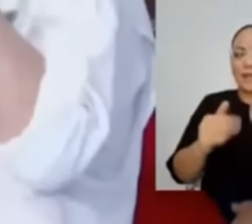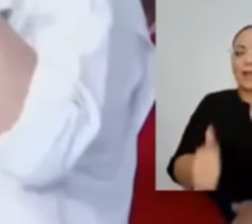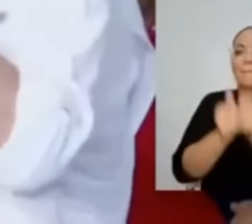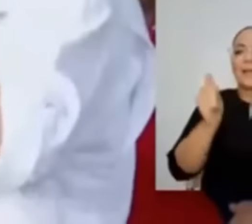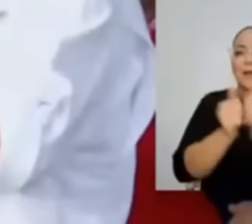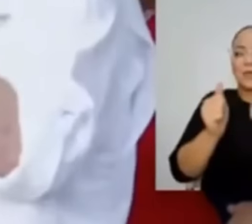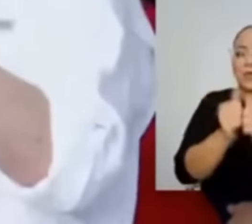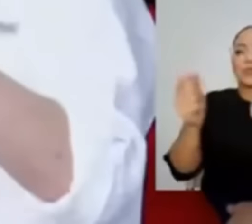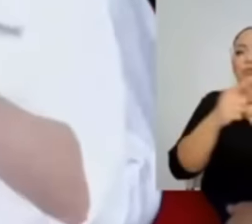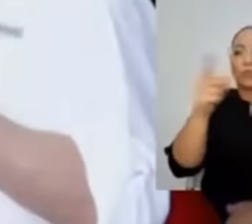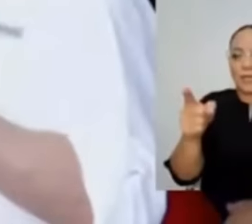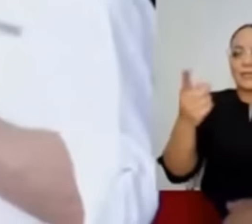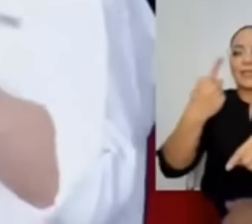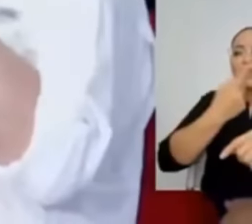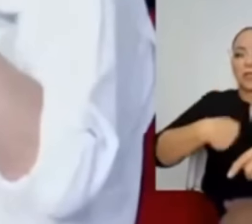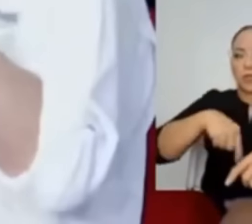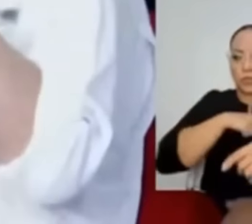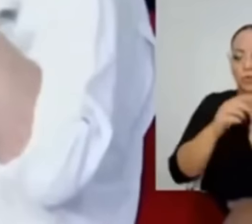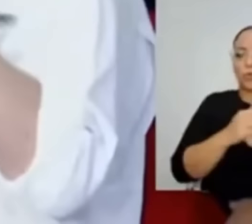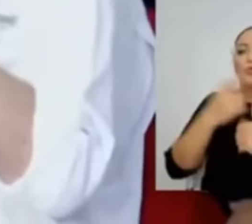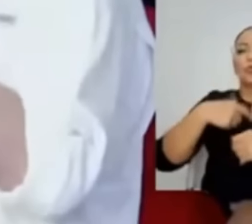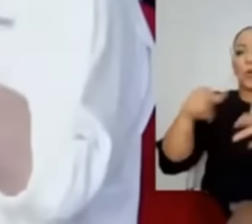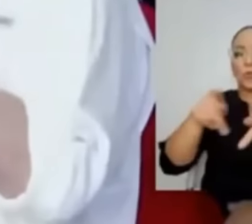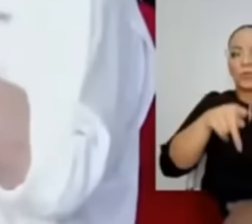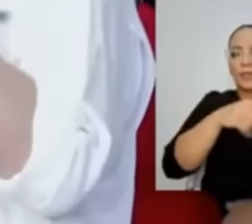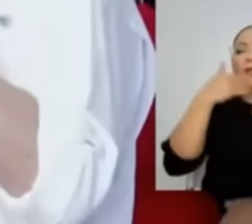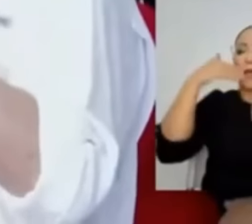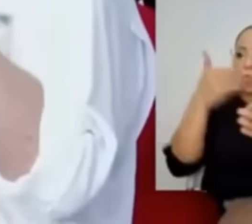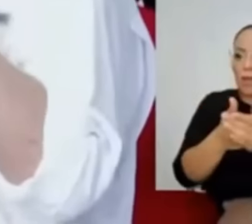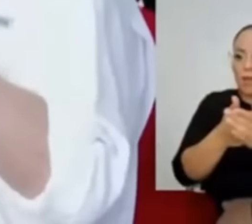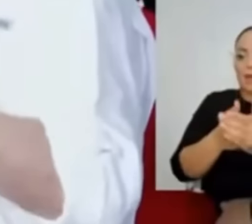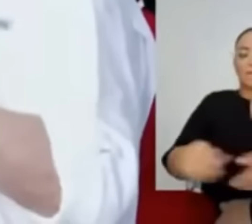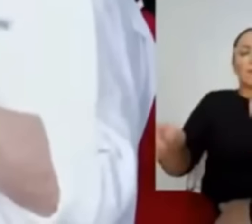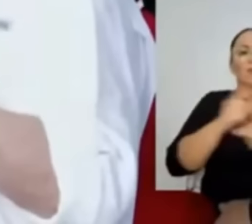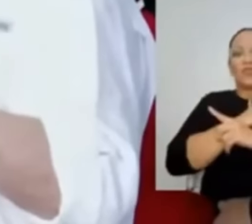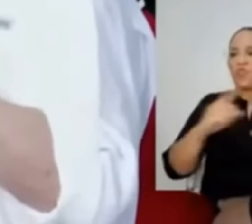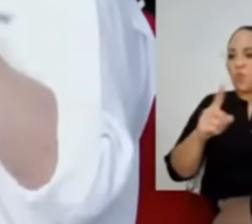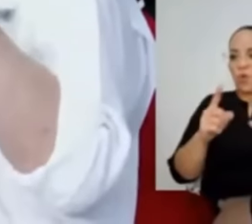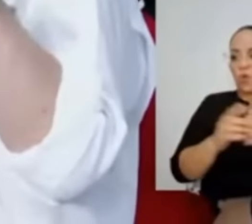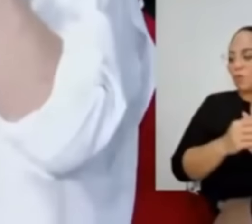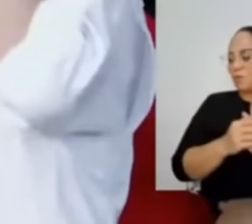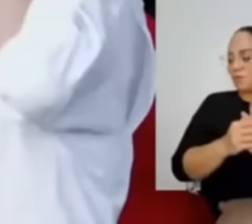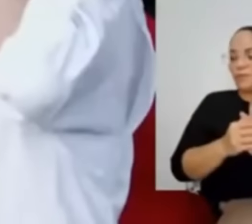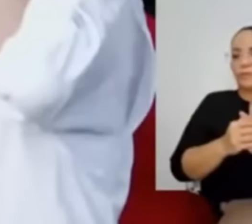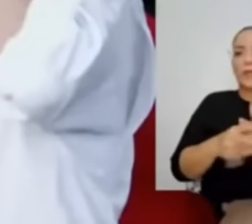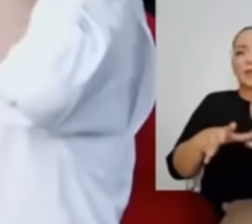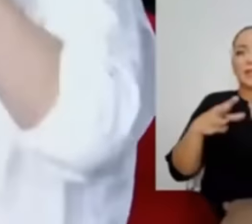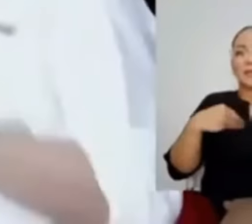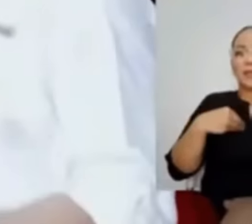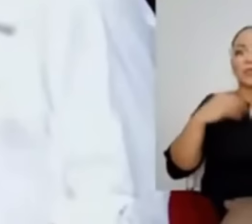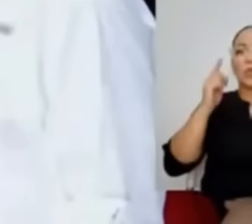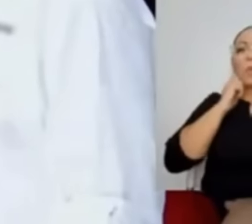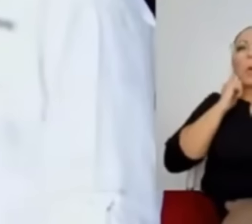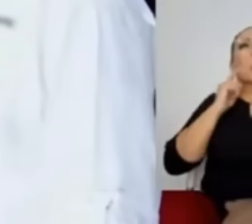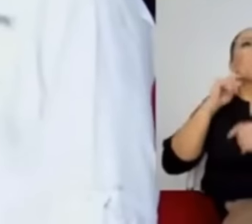de ustedes y de nosotros somos gente buena. No nos dejemos quedar